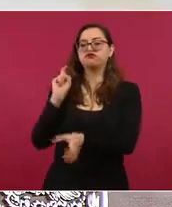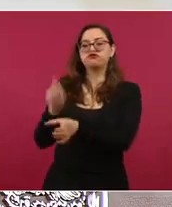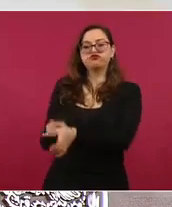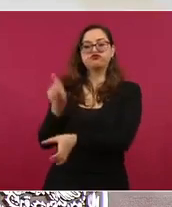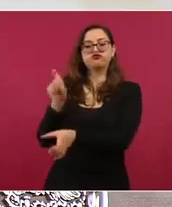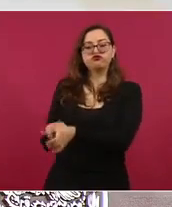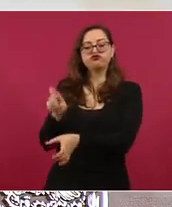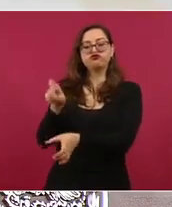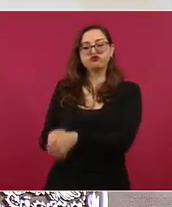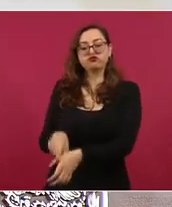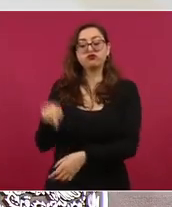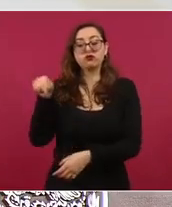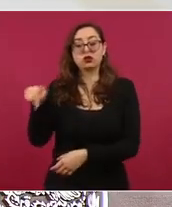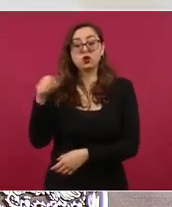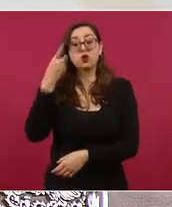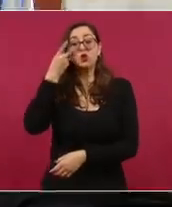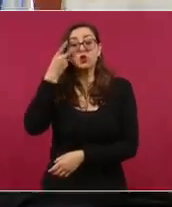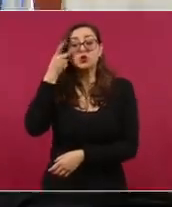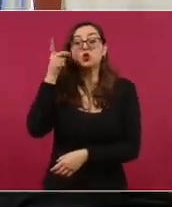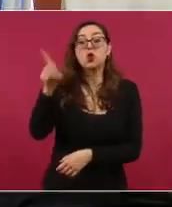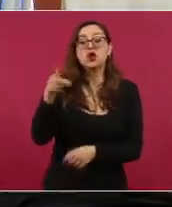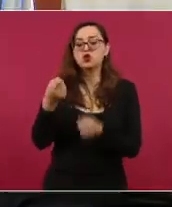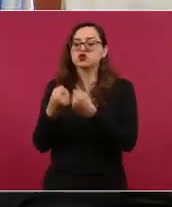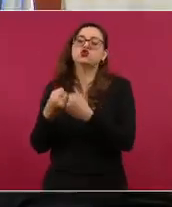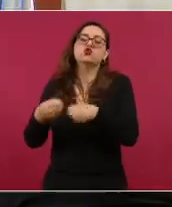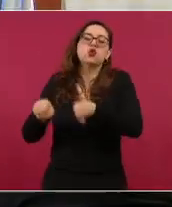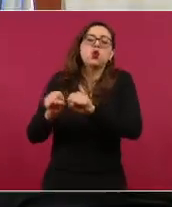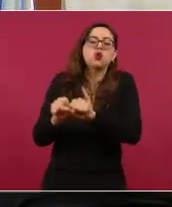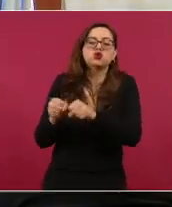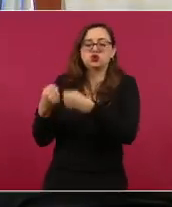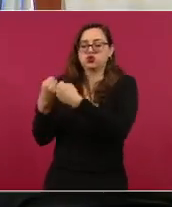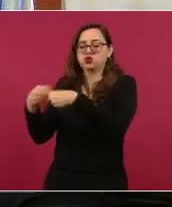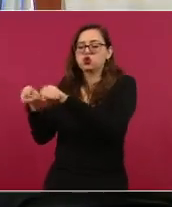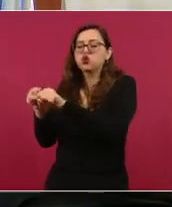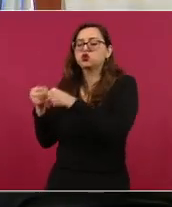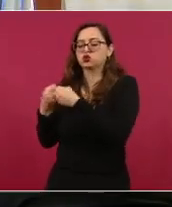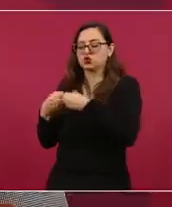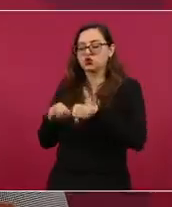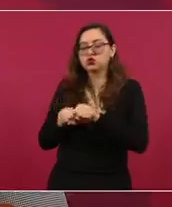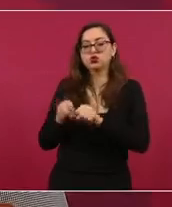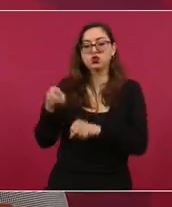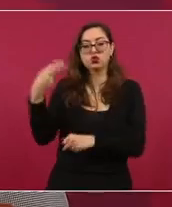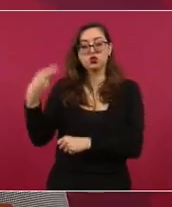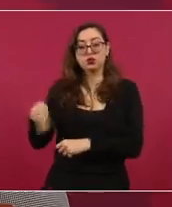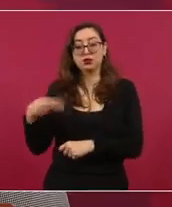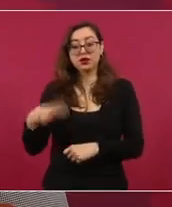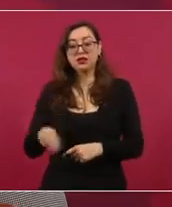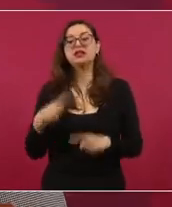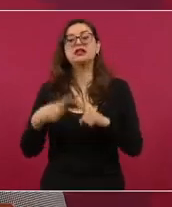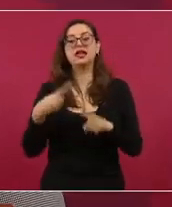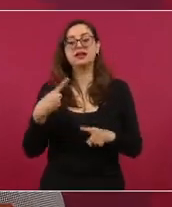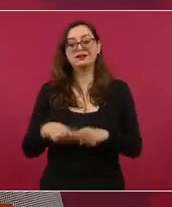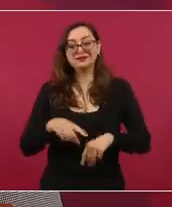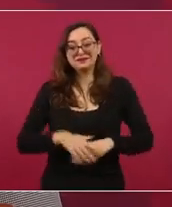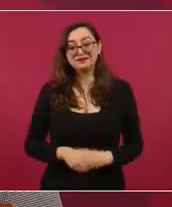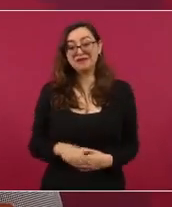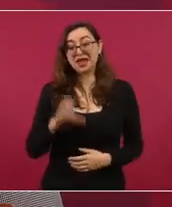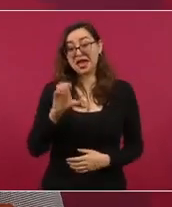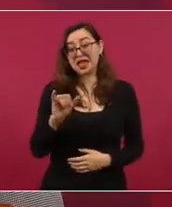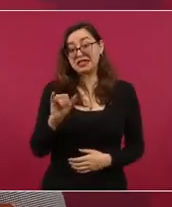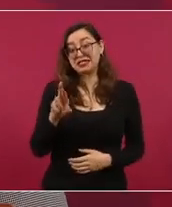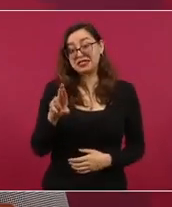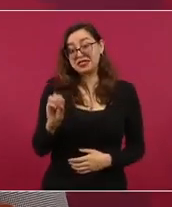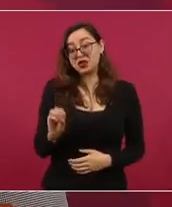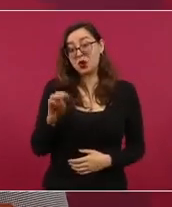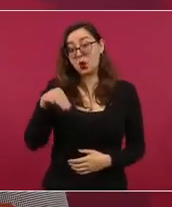los que es dueño aparece como socios en la parte de los Pumas, pues imagínense, es Ciro Murayama Rendón,